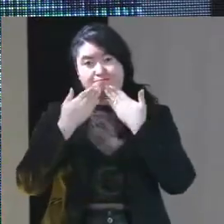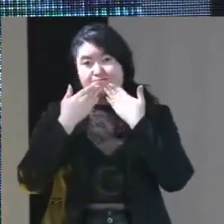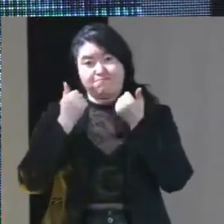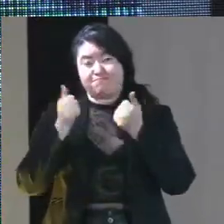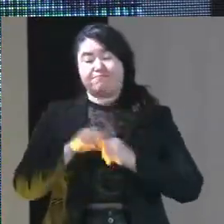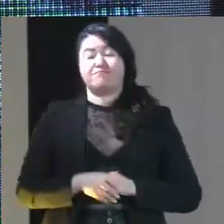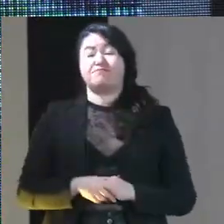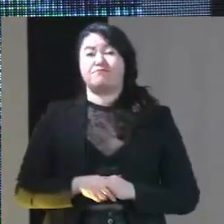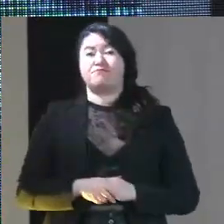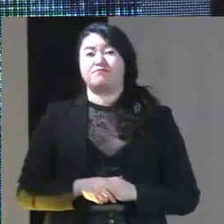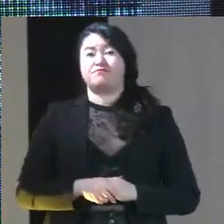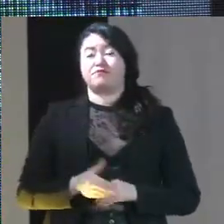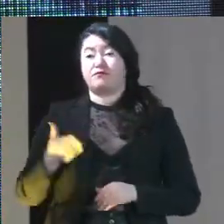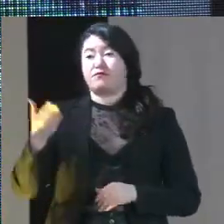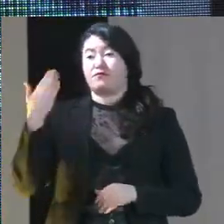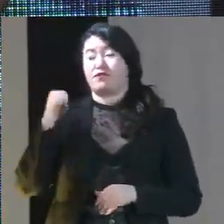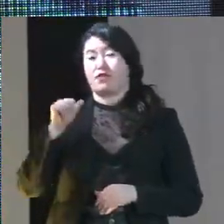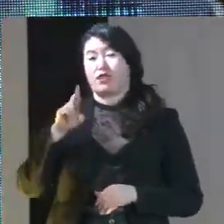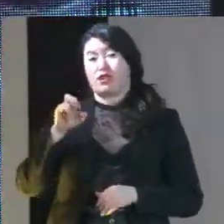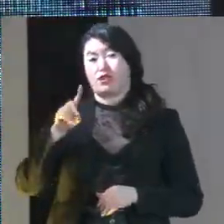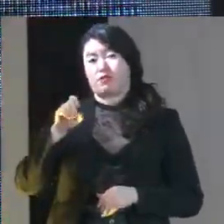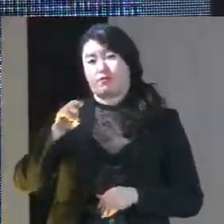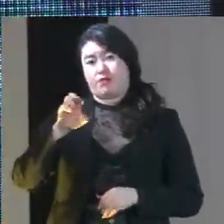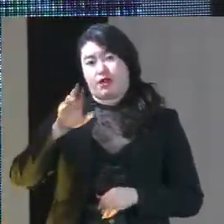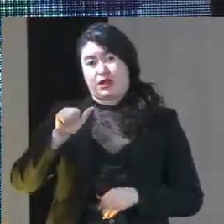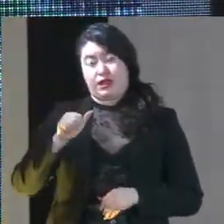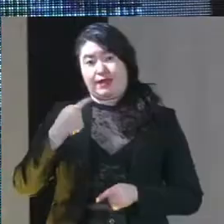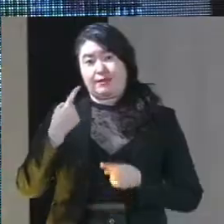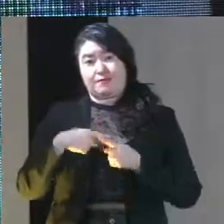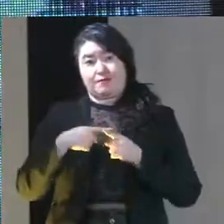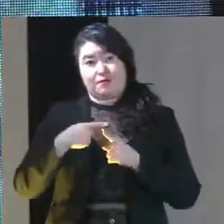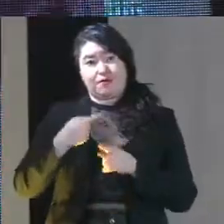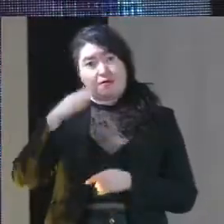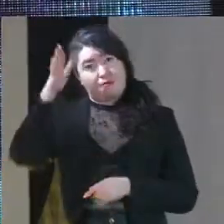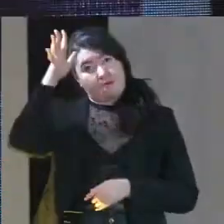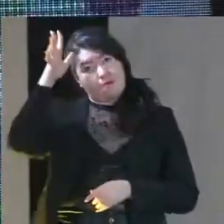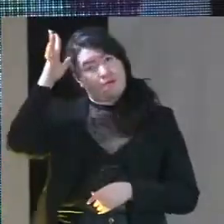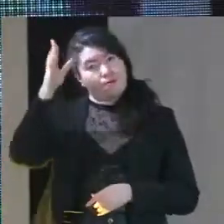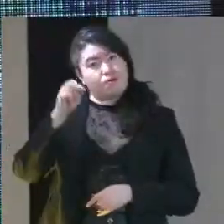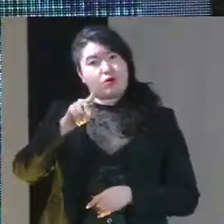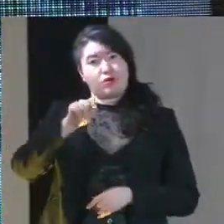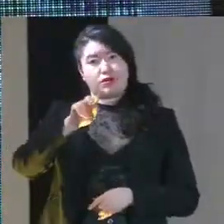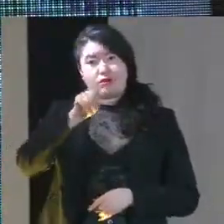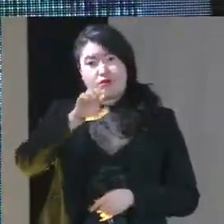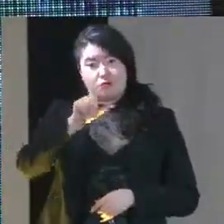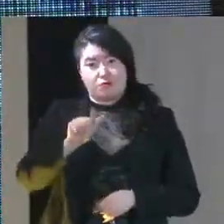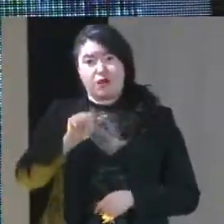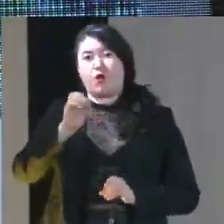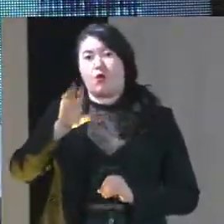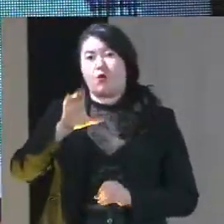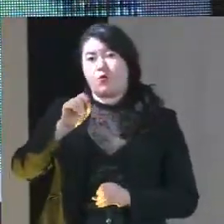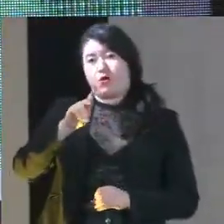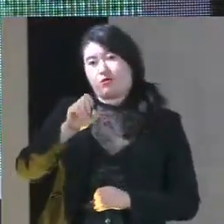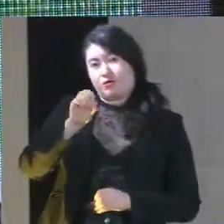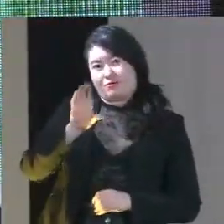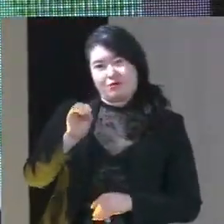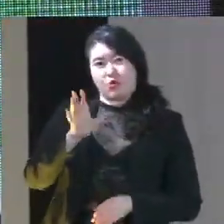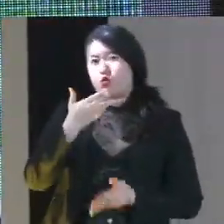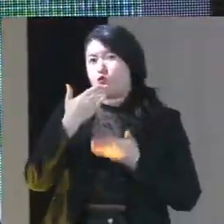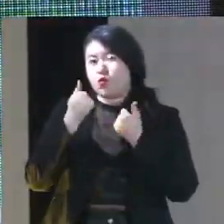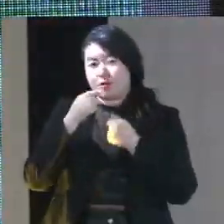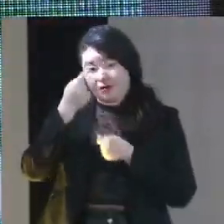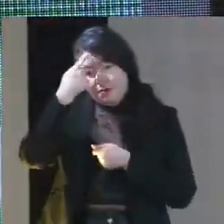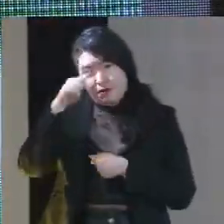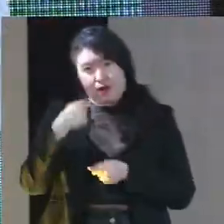En Latinoamérica no había un Moctezuma a quien secuestrar, no había un Cuauhtémoc a quien vencer y a quien quemarle los pies, no